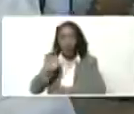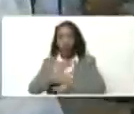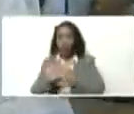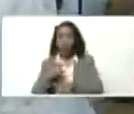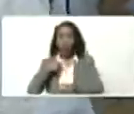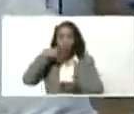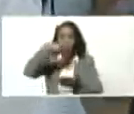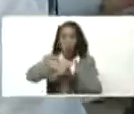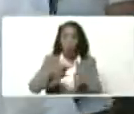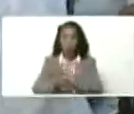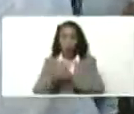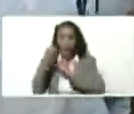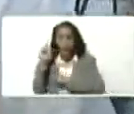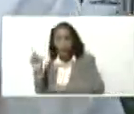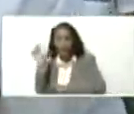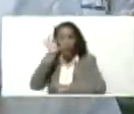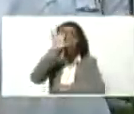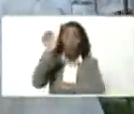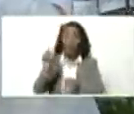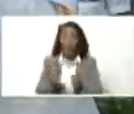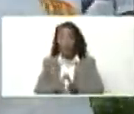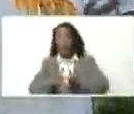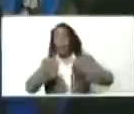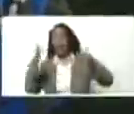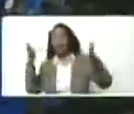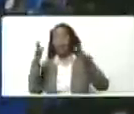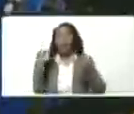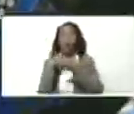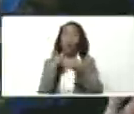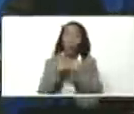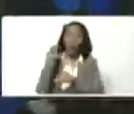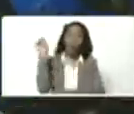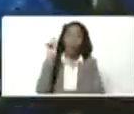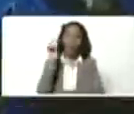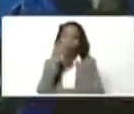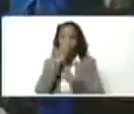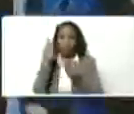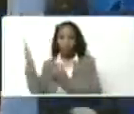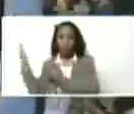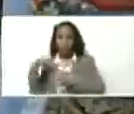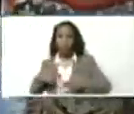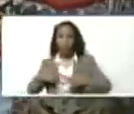La República de Indonesia, un país mega diverso como lo es Venezuela. Mira esta indumentaria